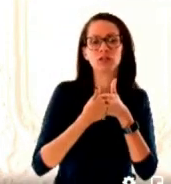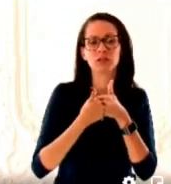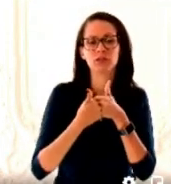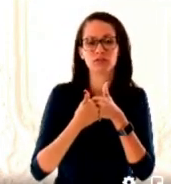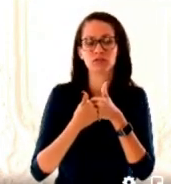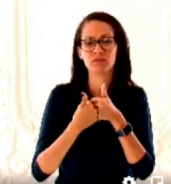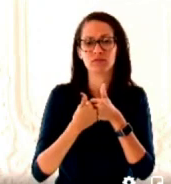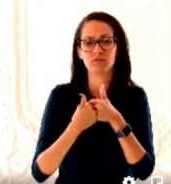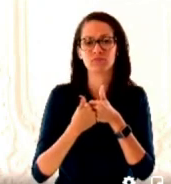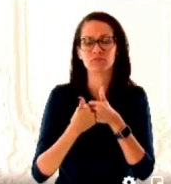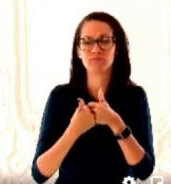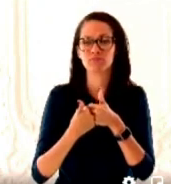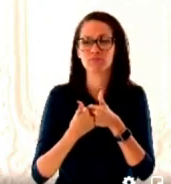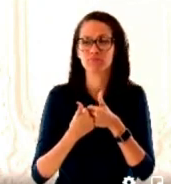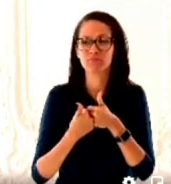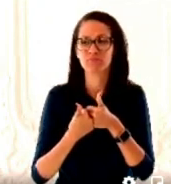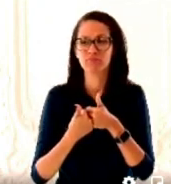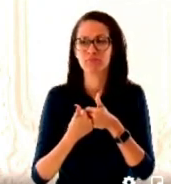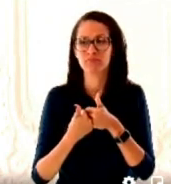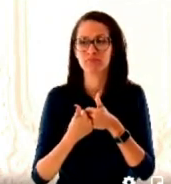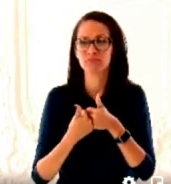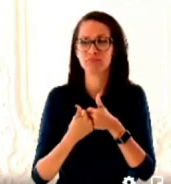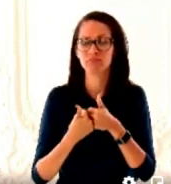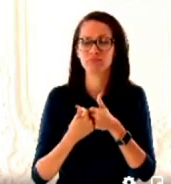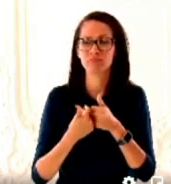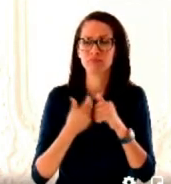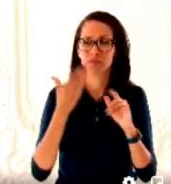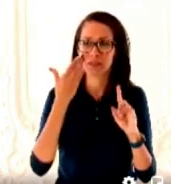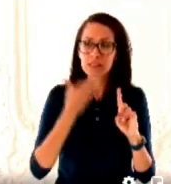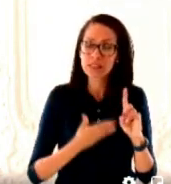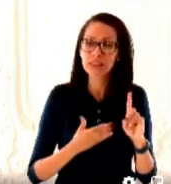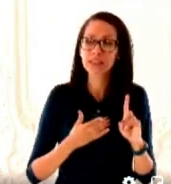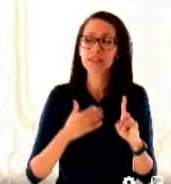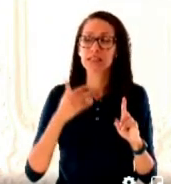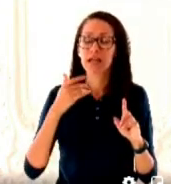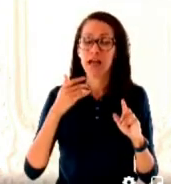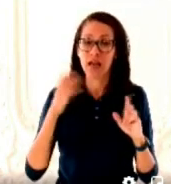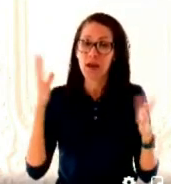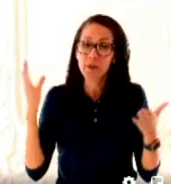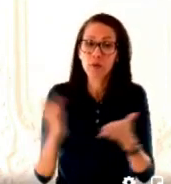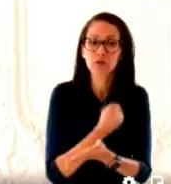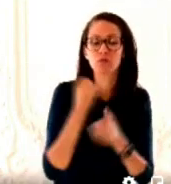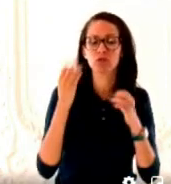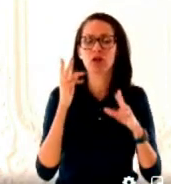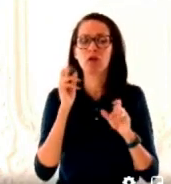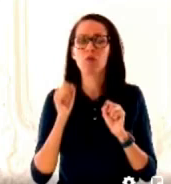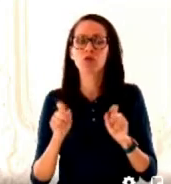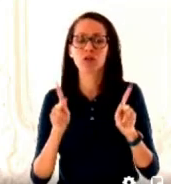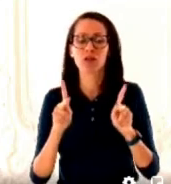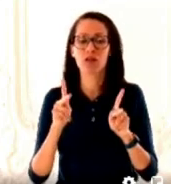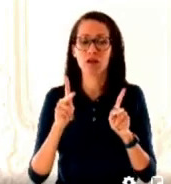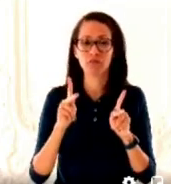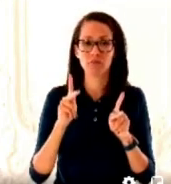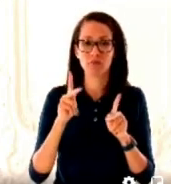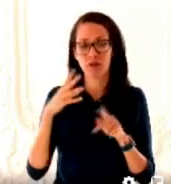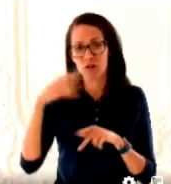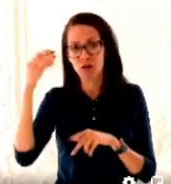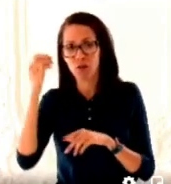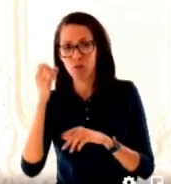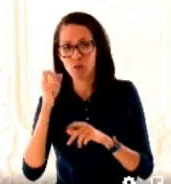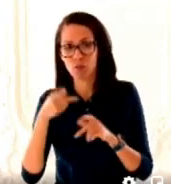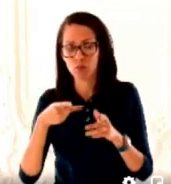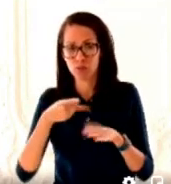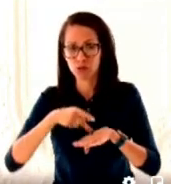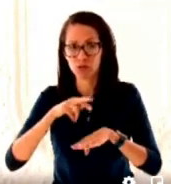atañen. Es alguien que tuvo y aprovechó muchas oportunidades fuera de Puerto Rico, pero